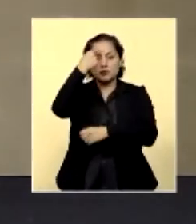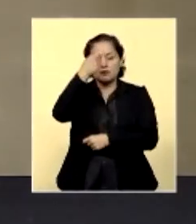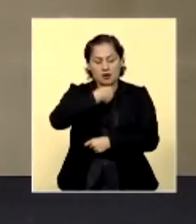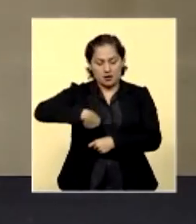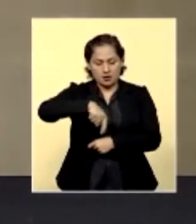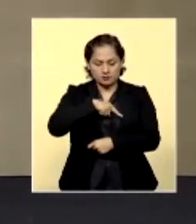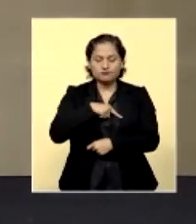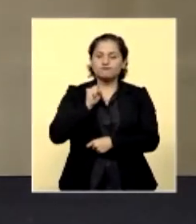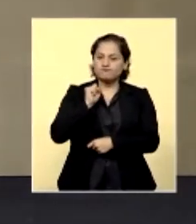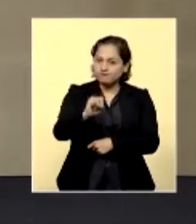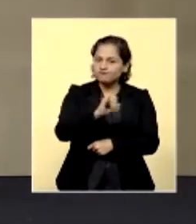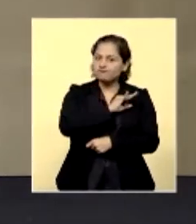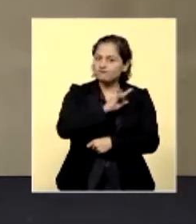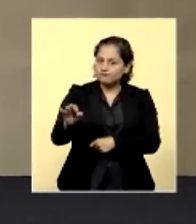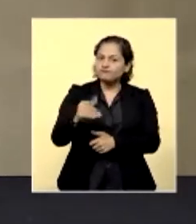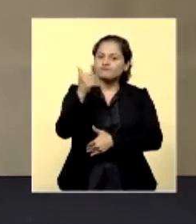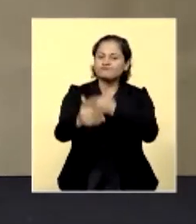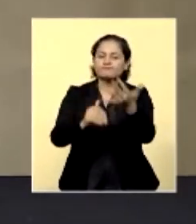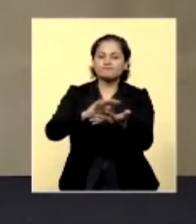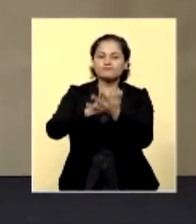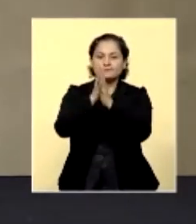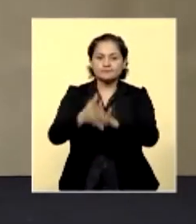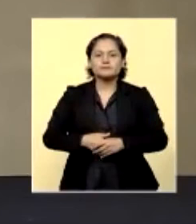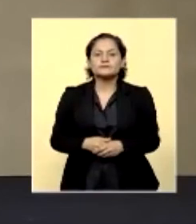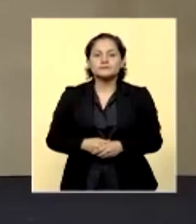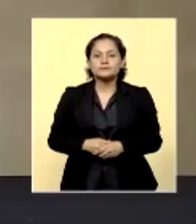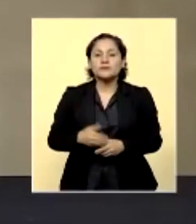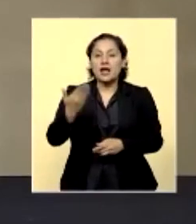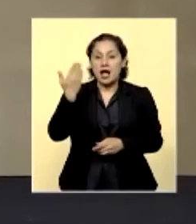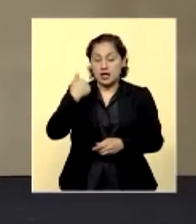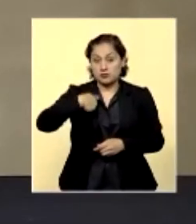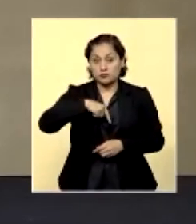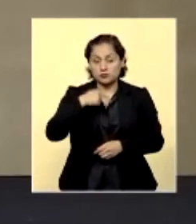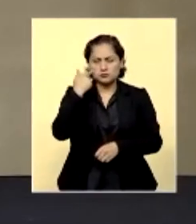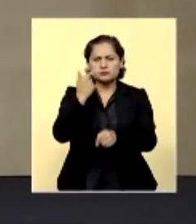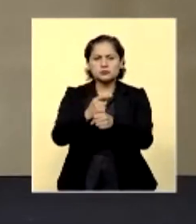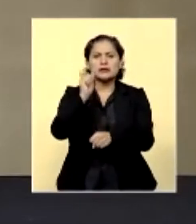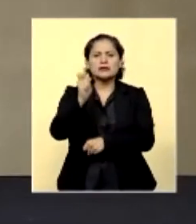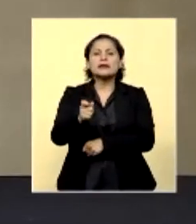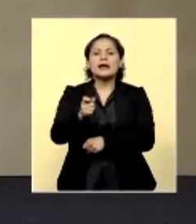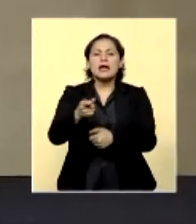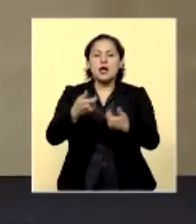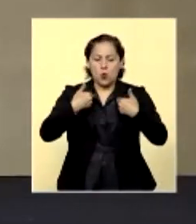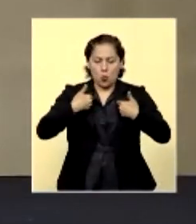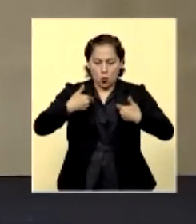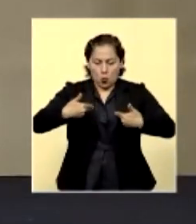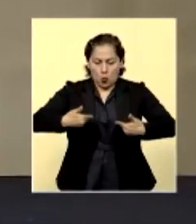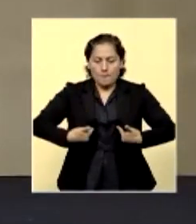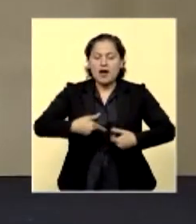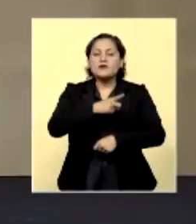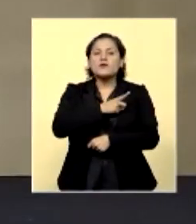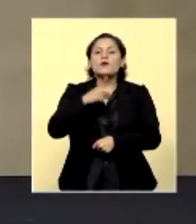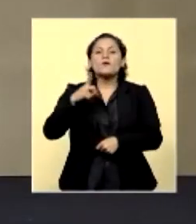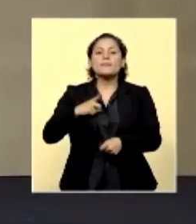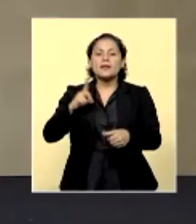propia viabilidad. Dijimos que el ser humano debe reconocerse como un ser integral unido a